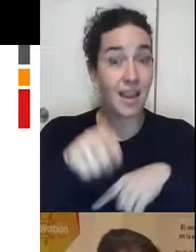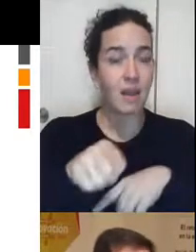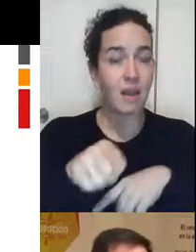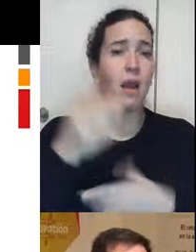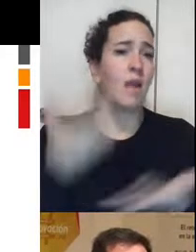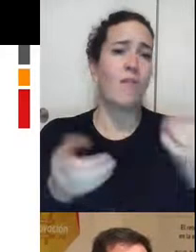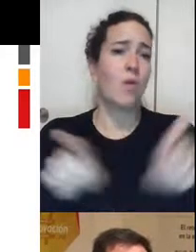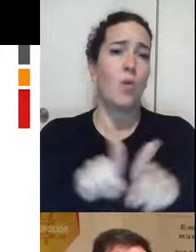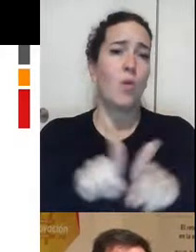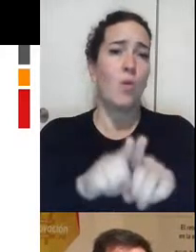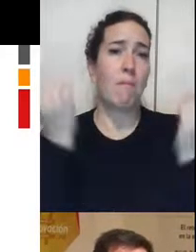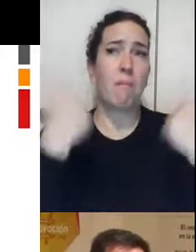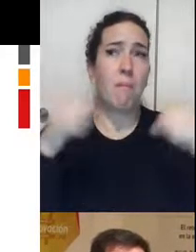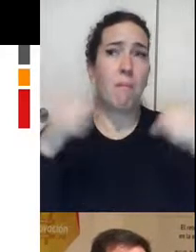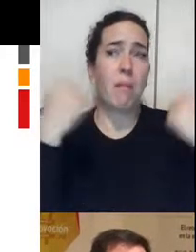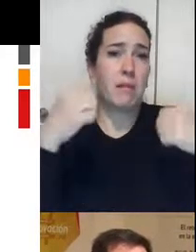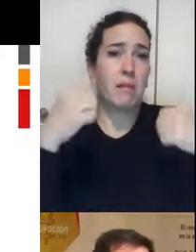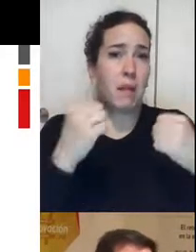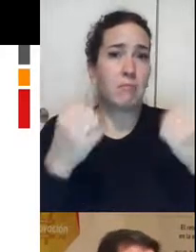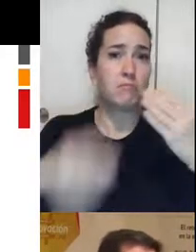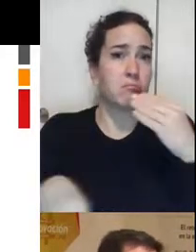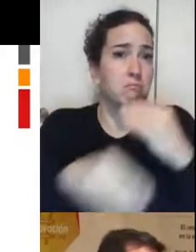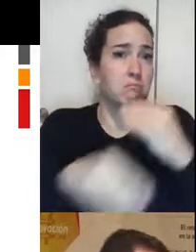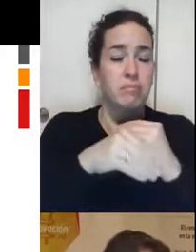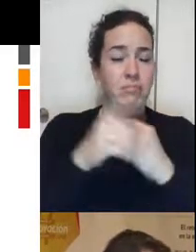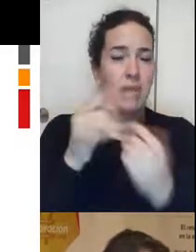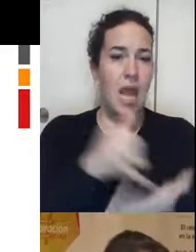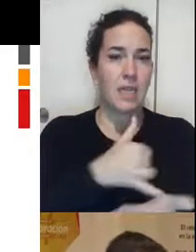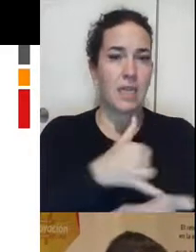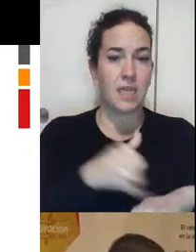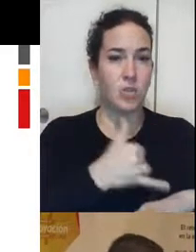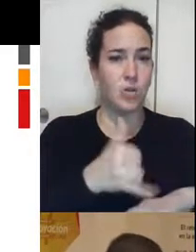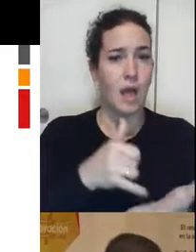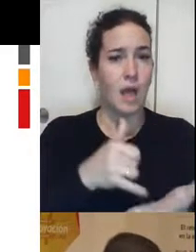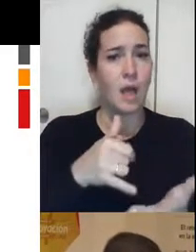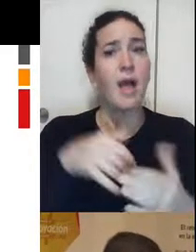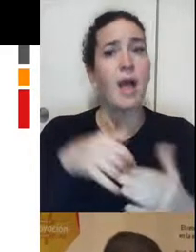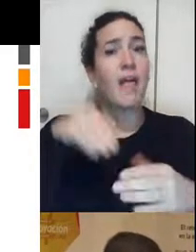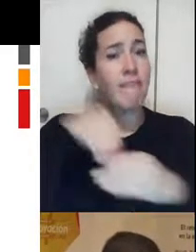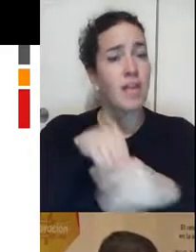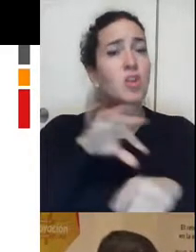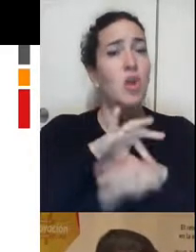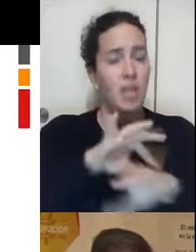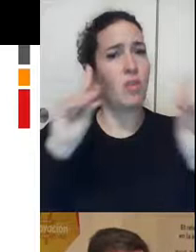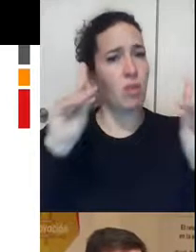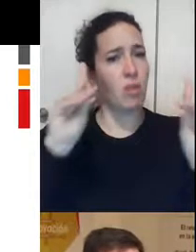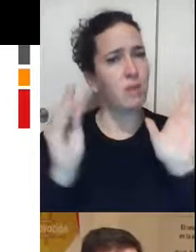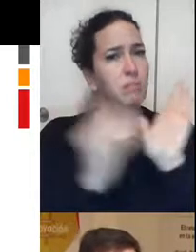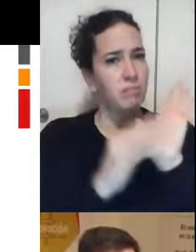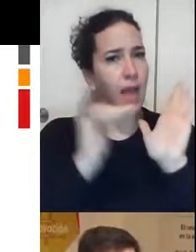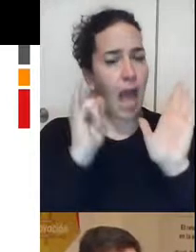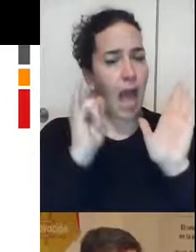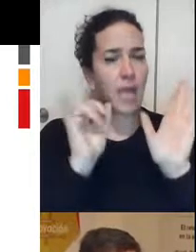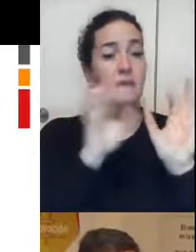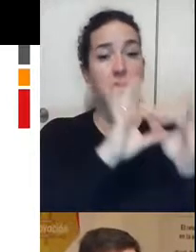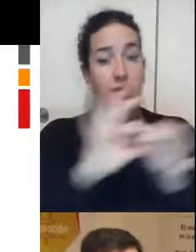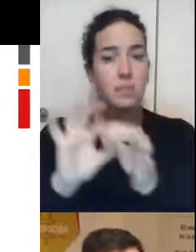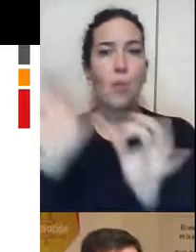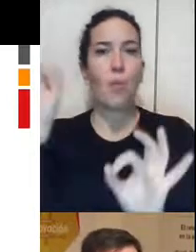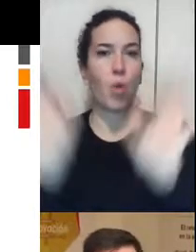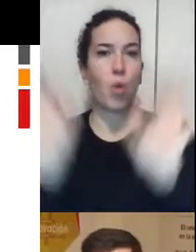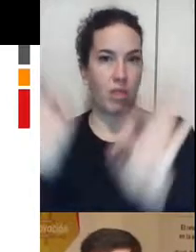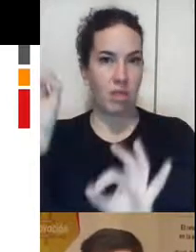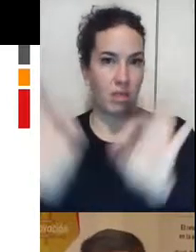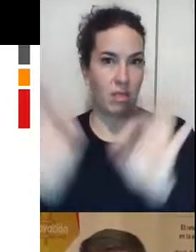una práctica más de la asignatura que viene convenientemente definida en la guía docente con el tanto por ciento que